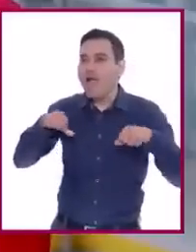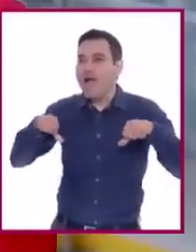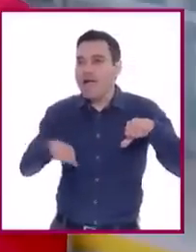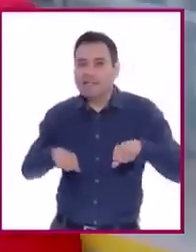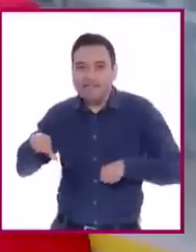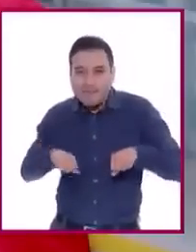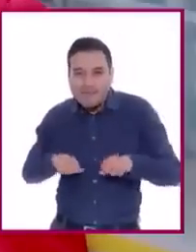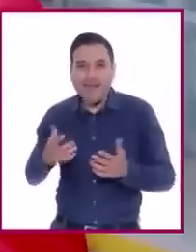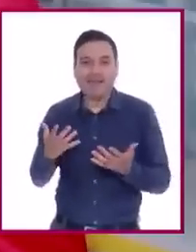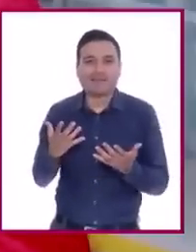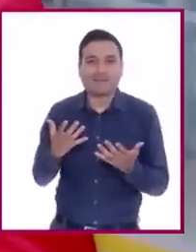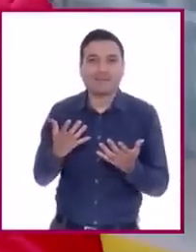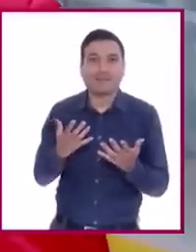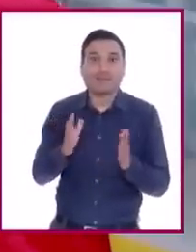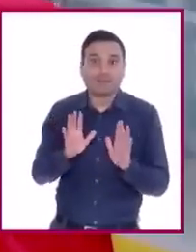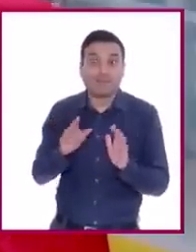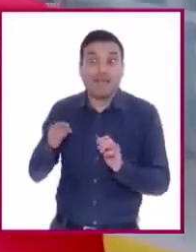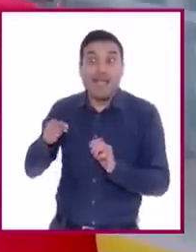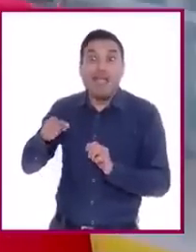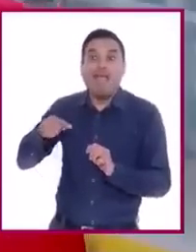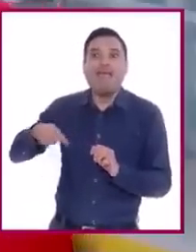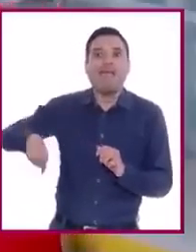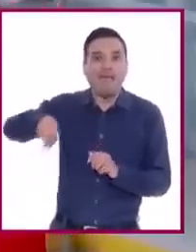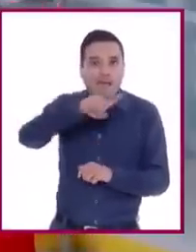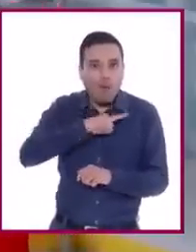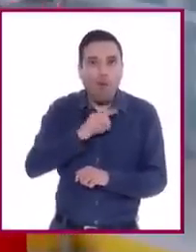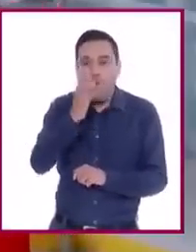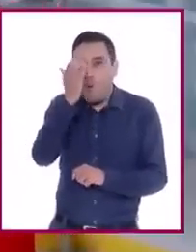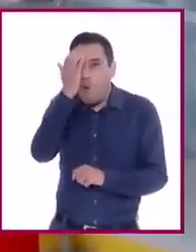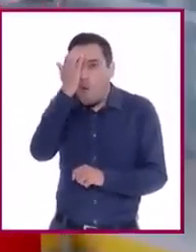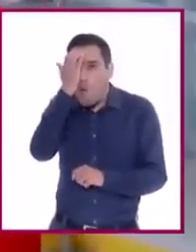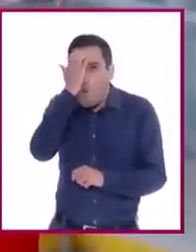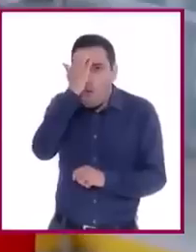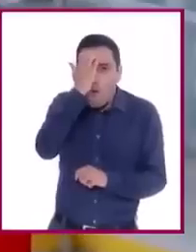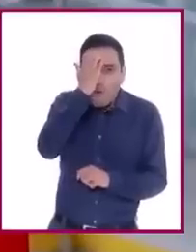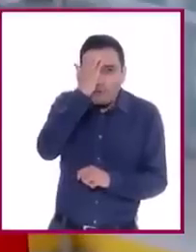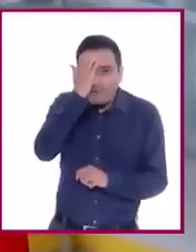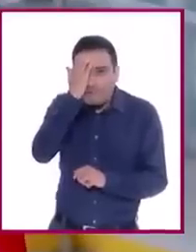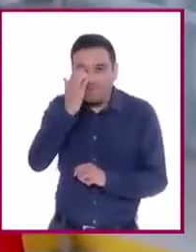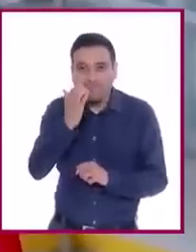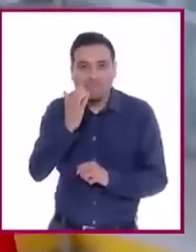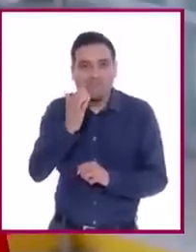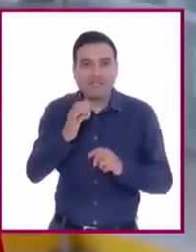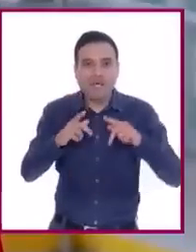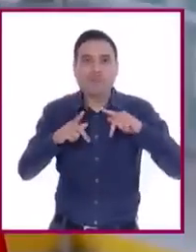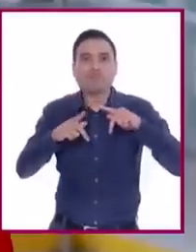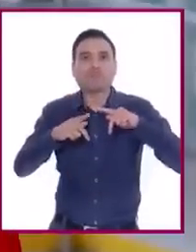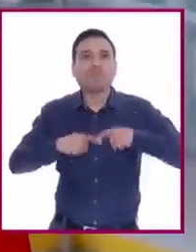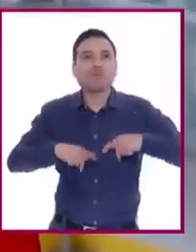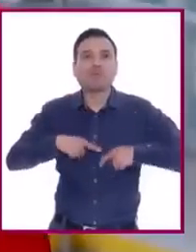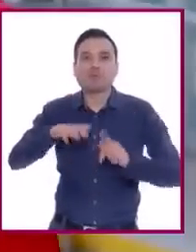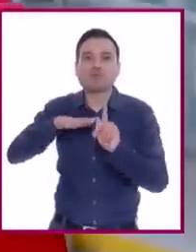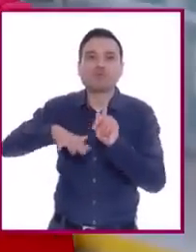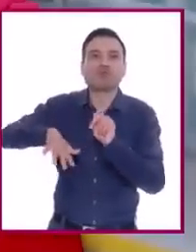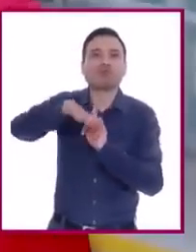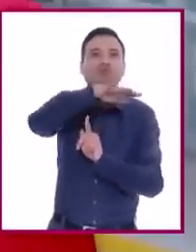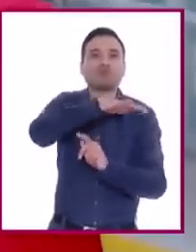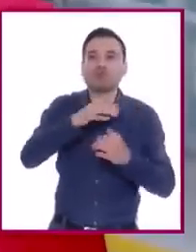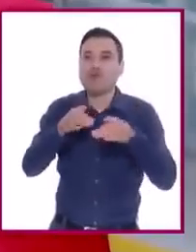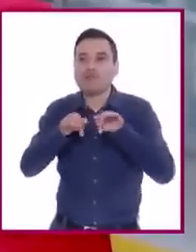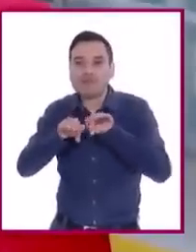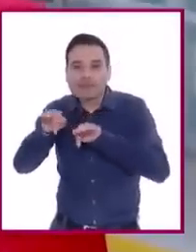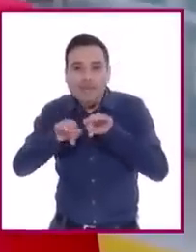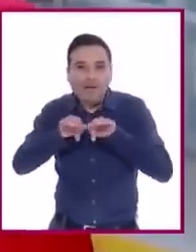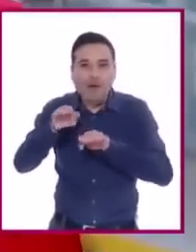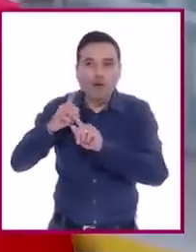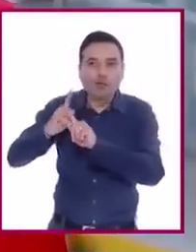al reconocimiento y al conocimiento de estas personas que están alrededor en los contextos de cada